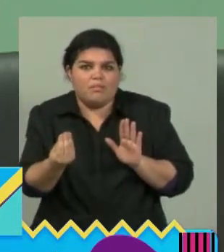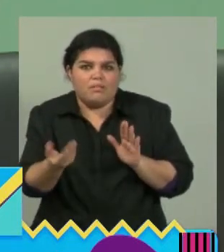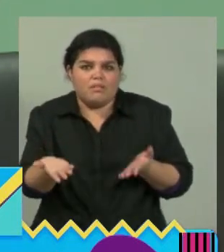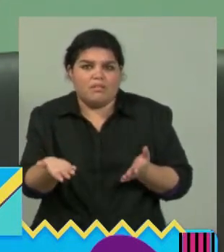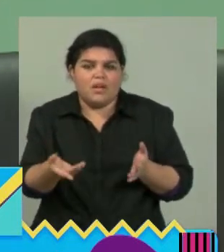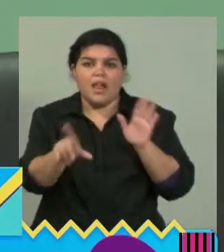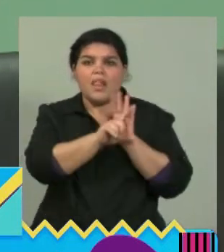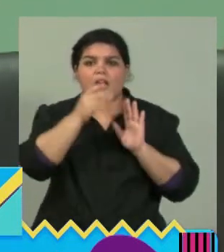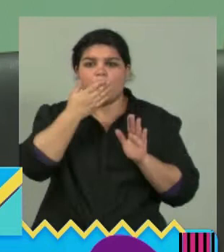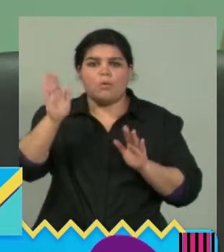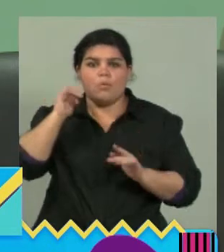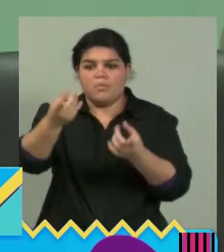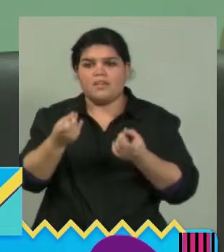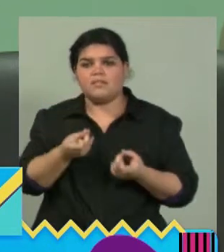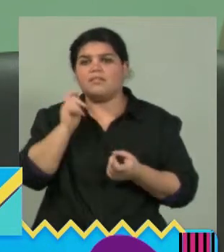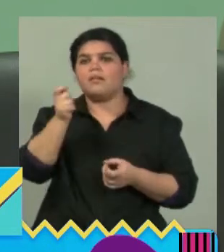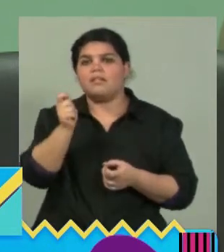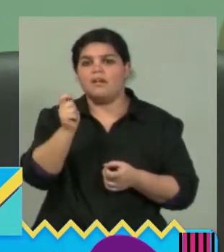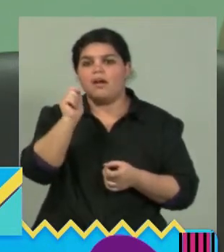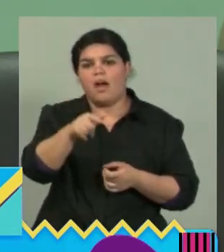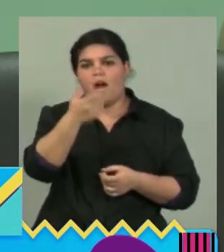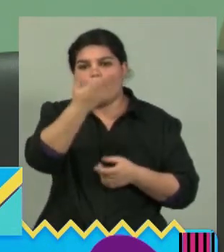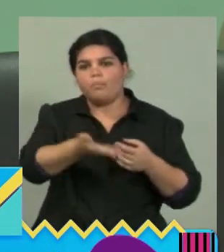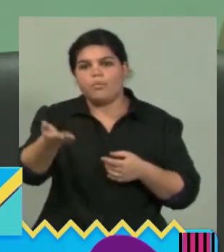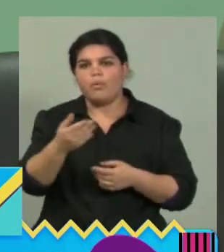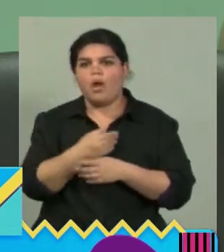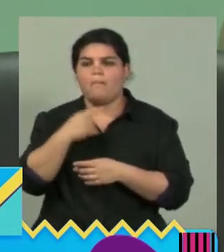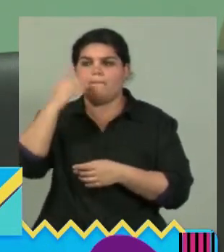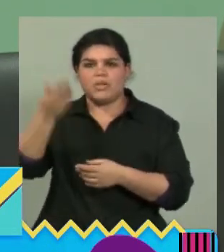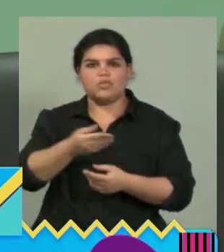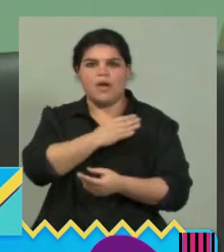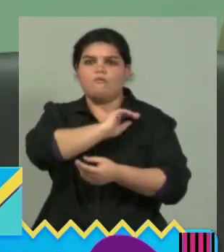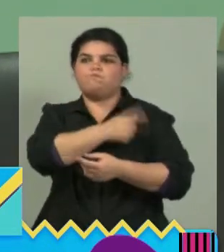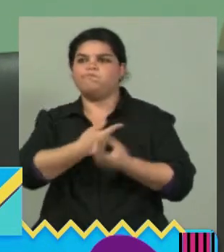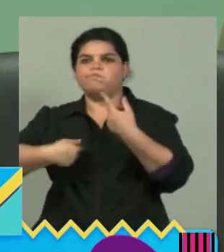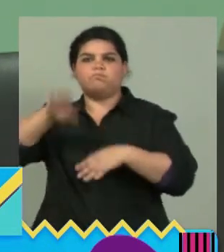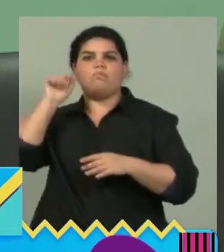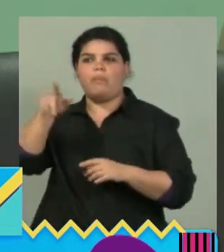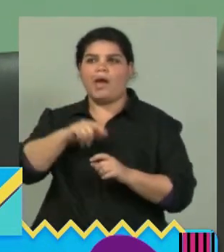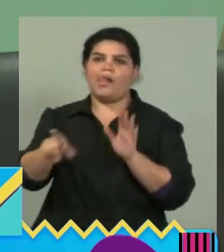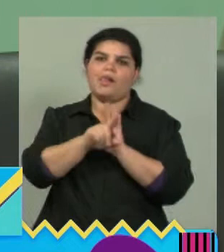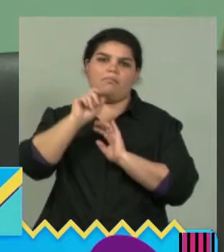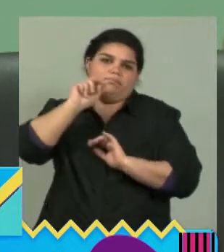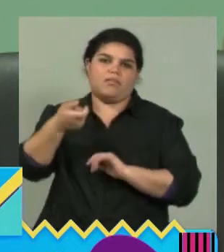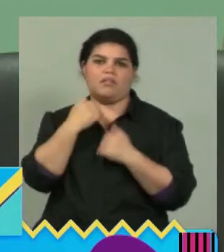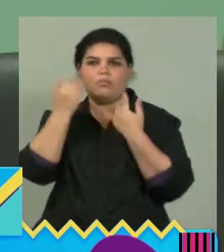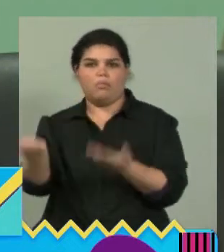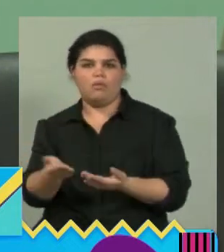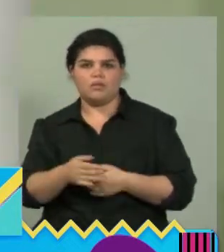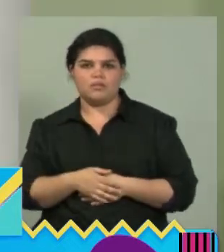En hacer cumplir la ley a los más débiles y a los poderosos no. Así es fácil. Me están pidiendo